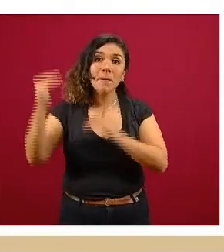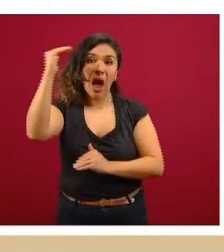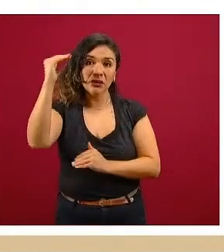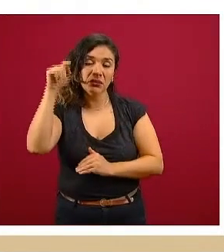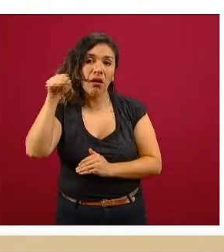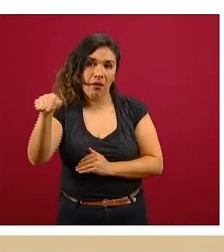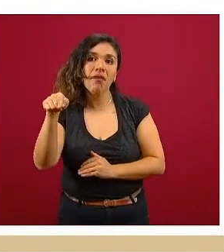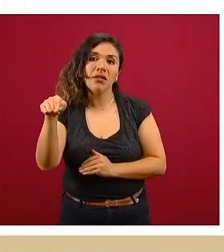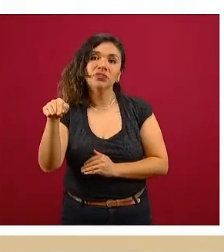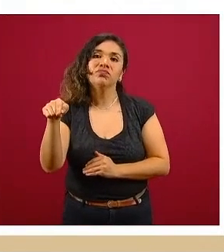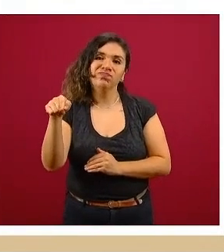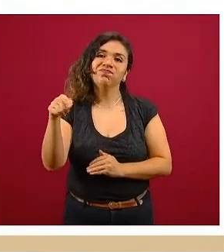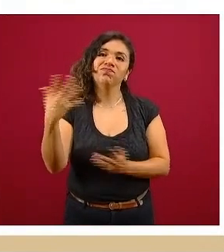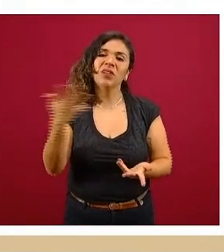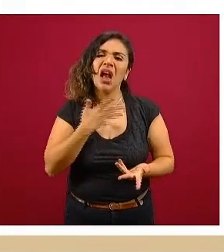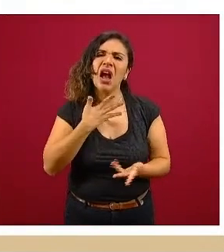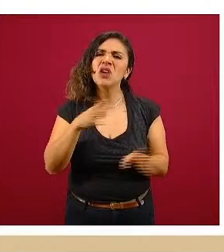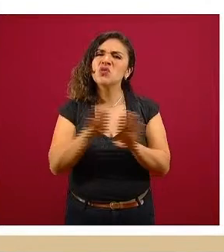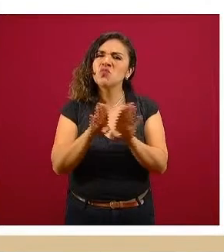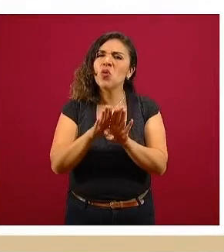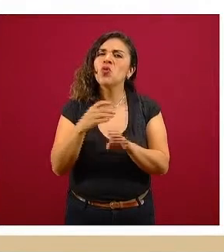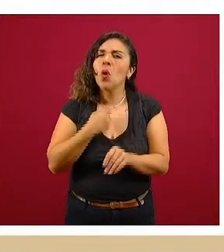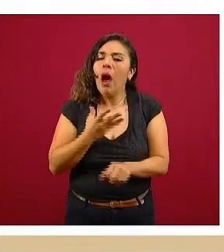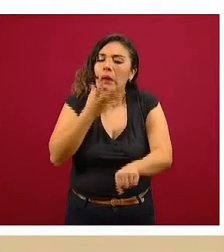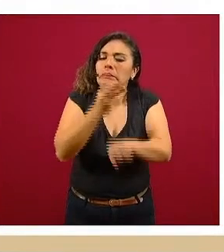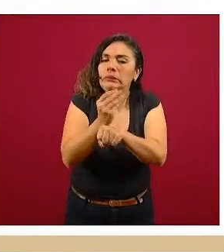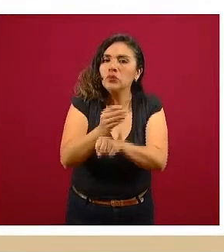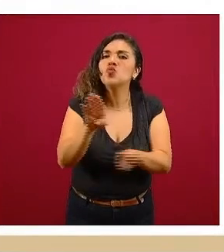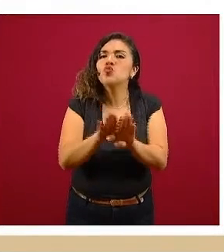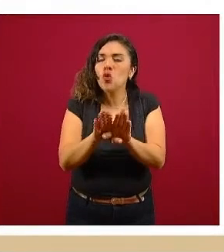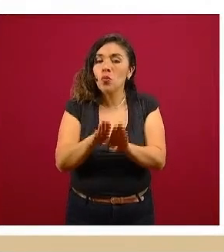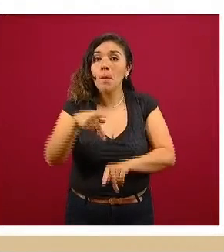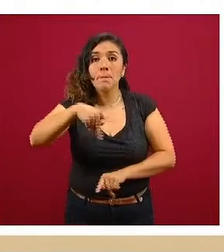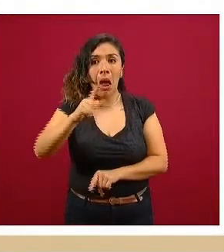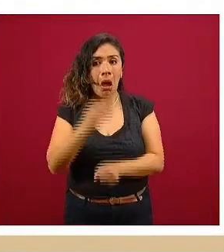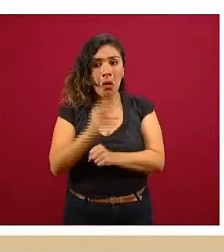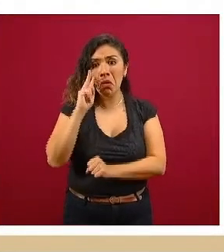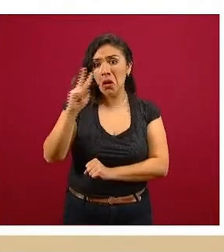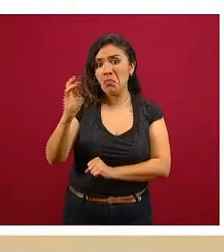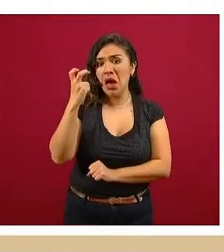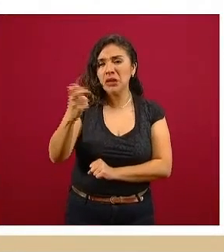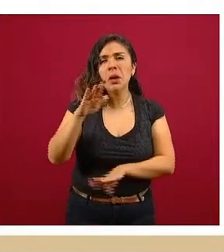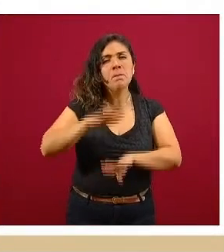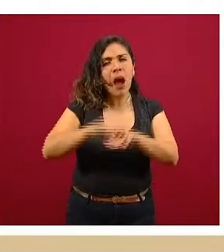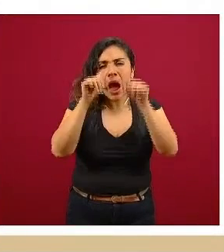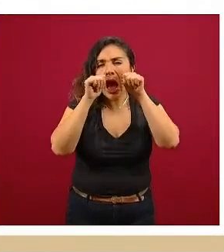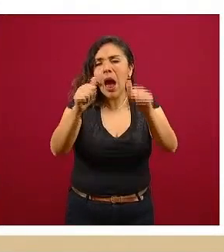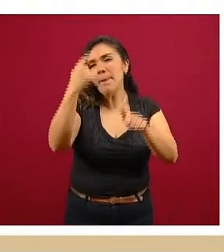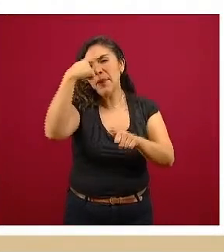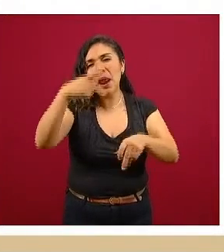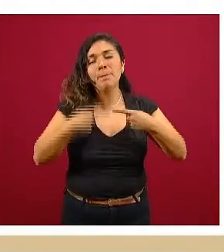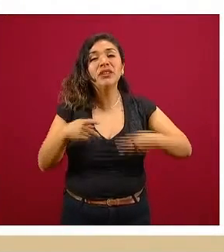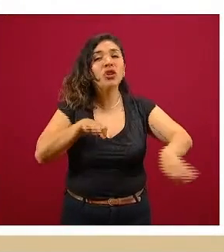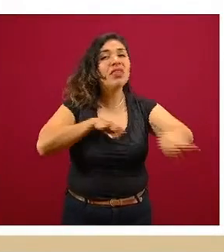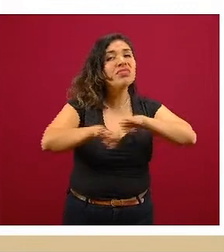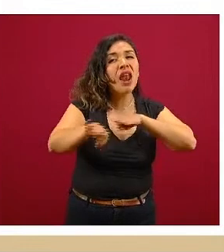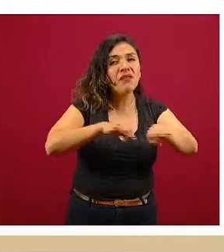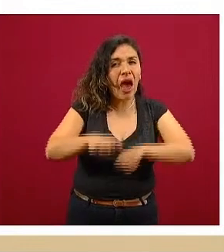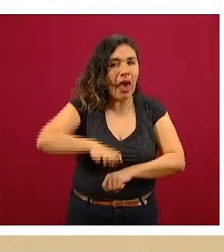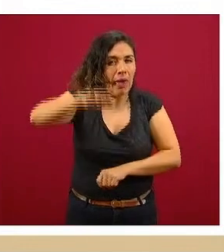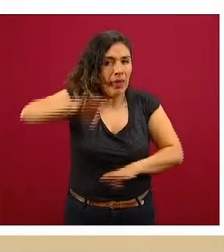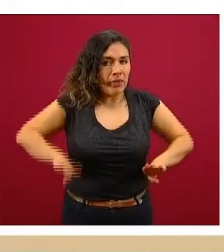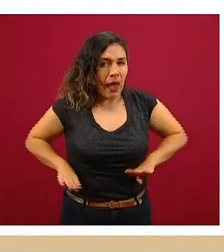que tendremos que ver cómo mejoramos eso, pero como está, digamos, dirigido a la población trabajadora,